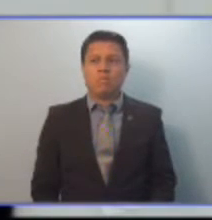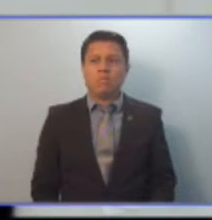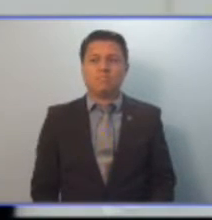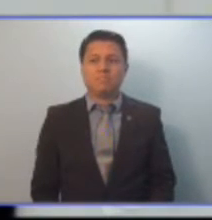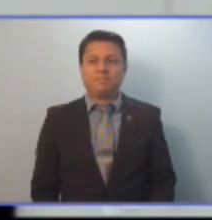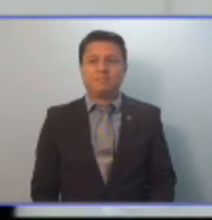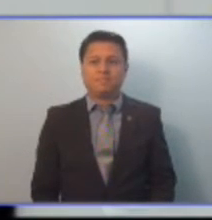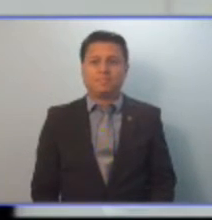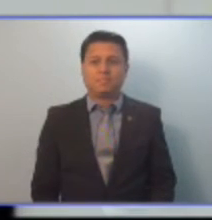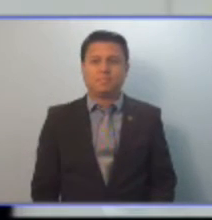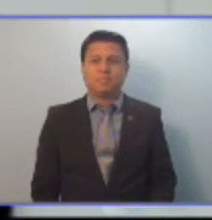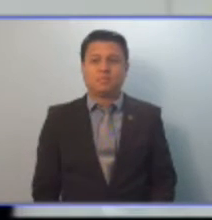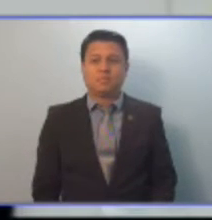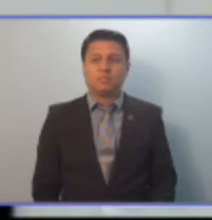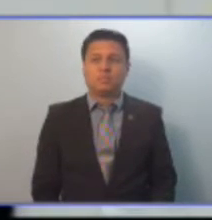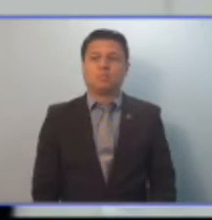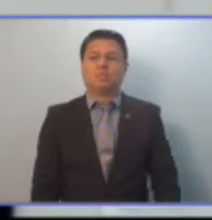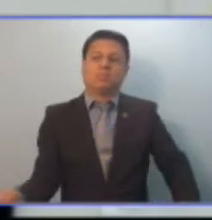Es decir, que